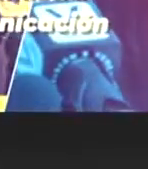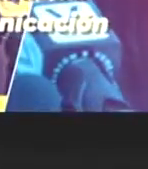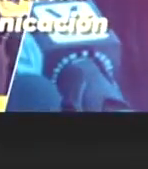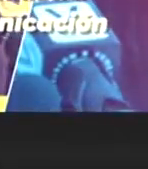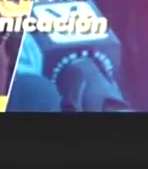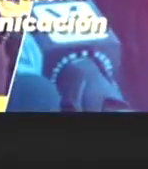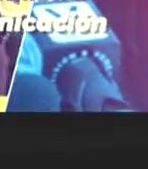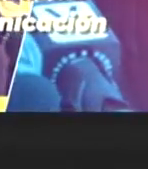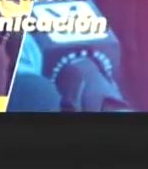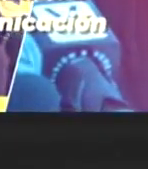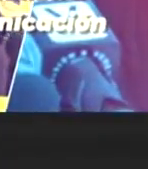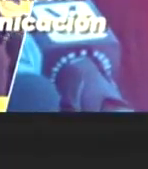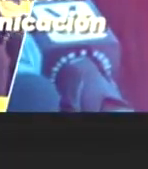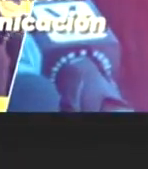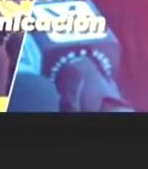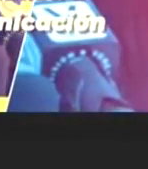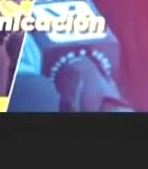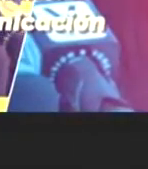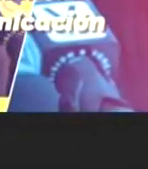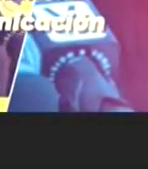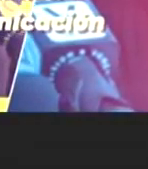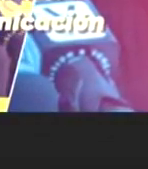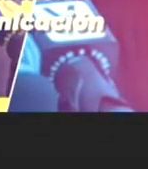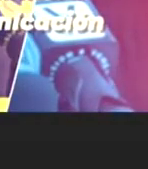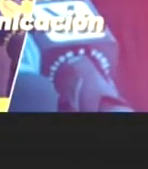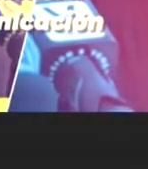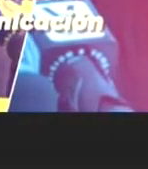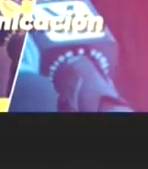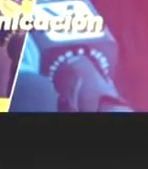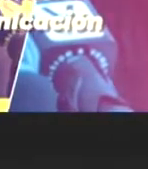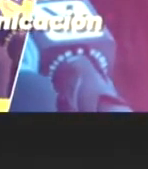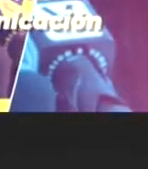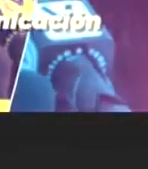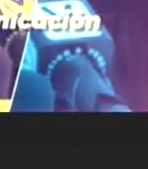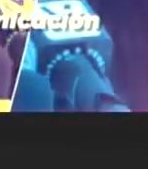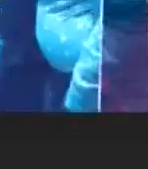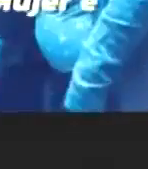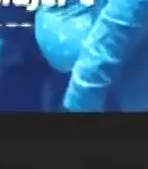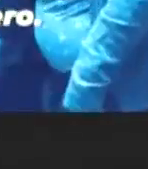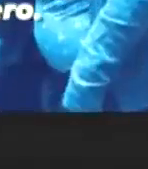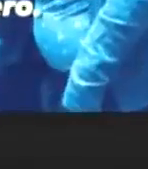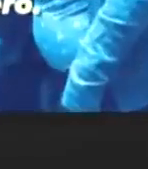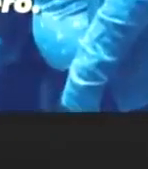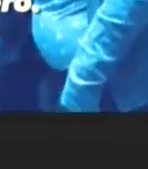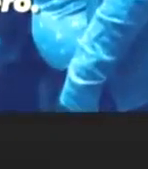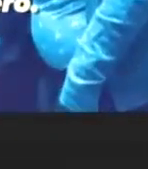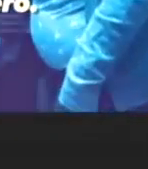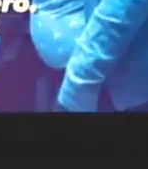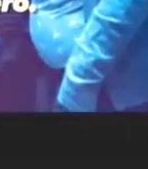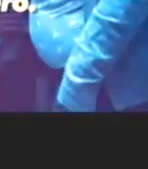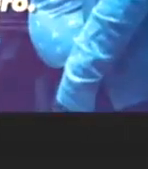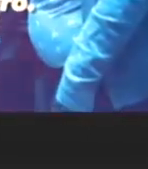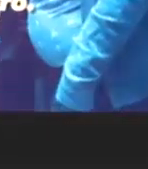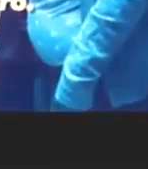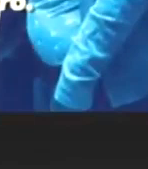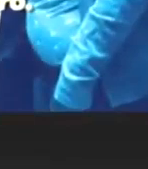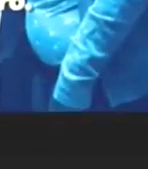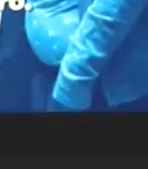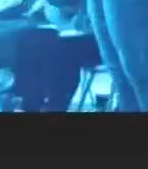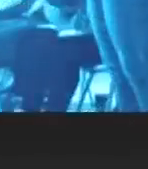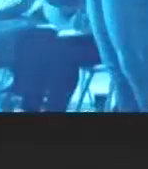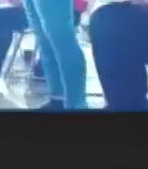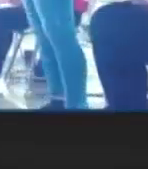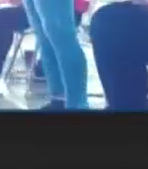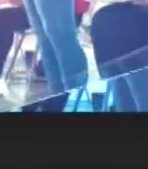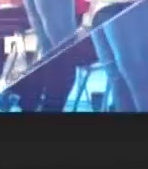Destacada comunicadora, fue ministra del Poder Popular para la Comunicación y la Información, ministra para la Mujer e Igualdad